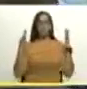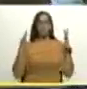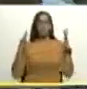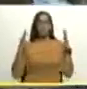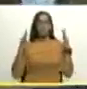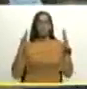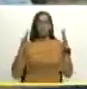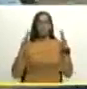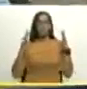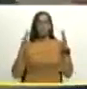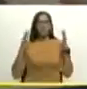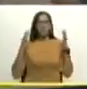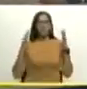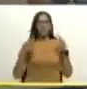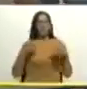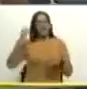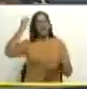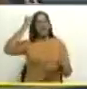Y pensar más allá.